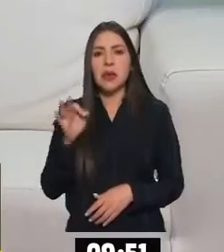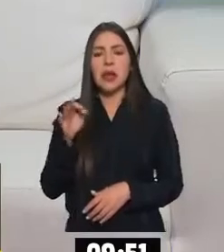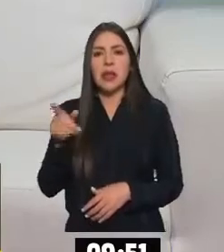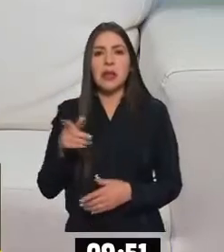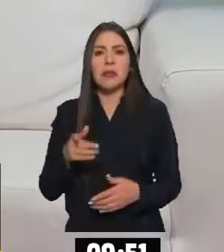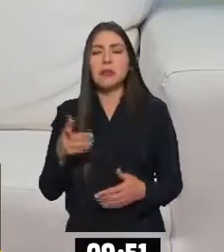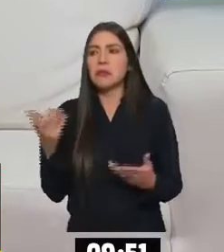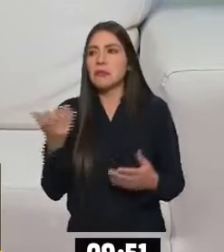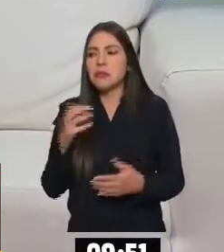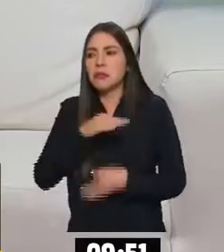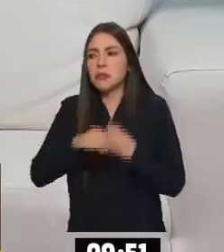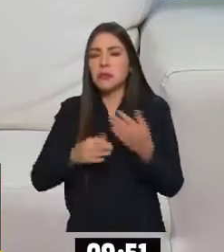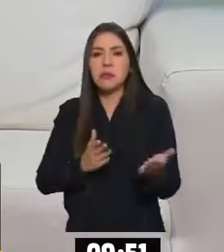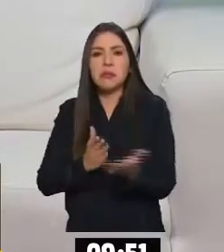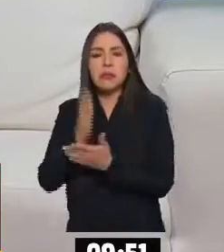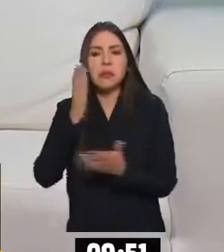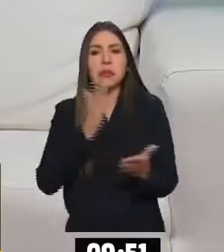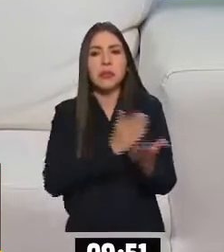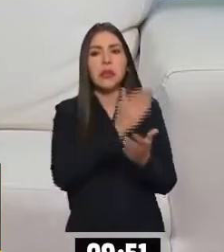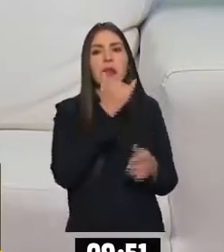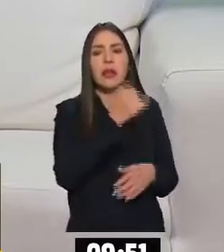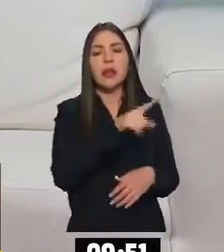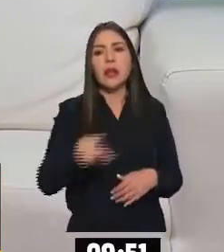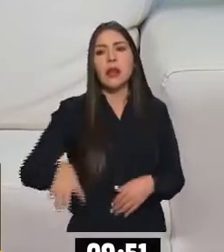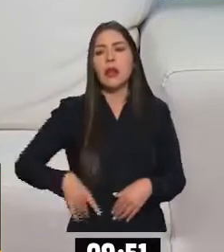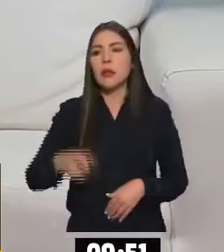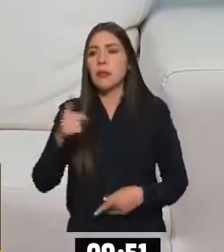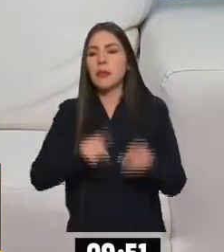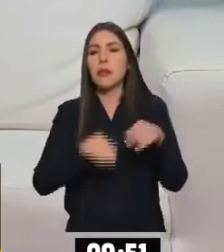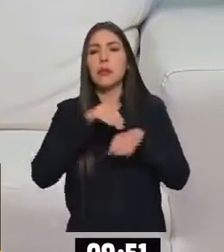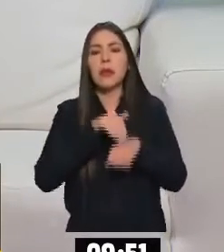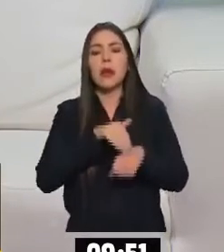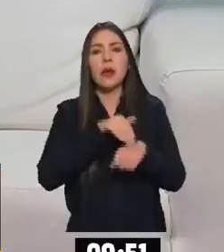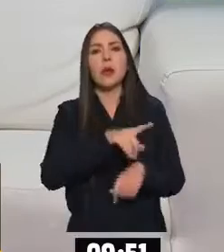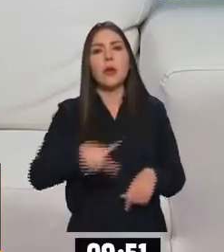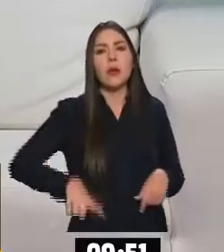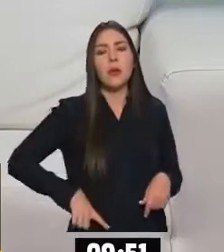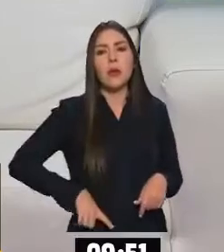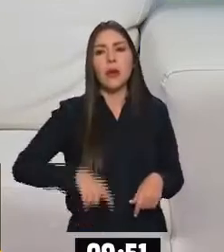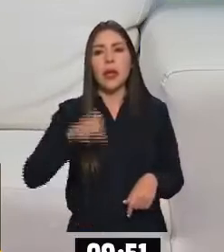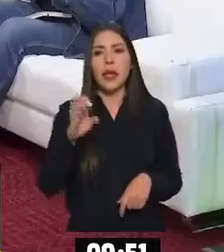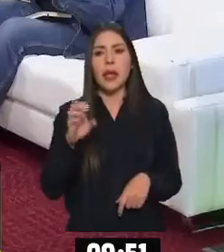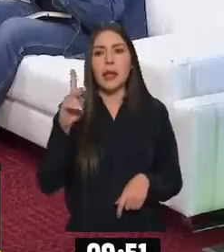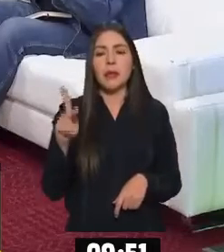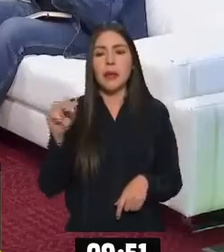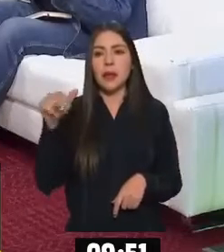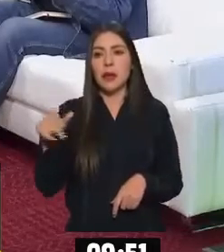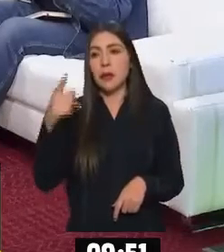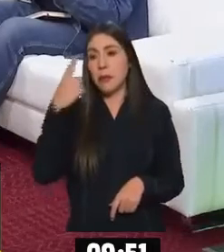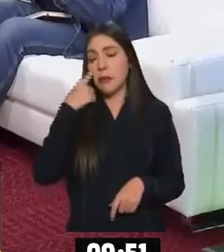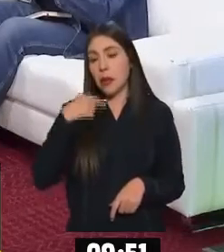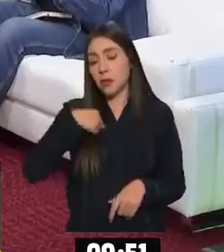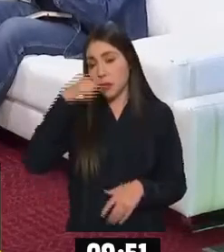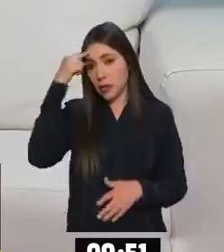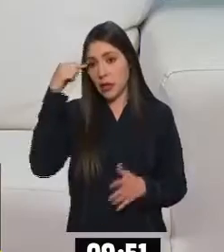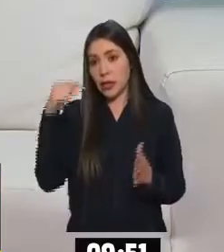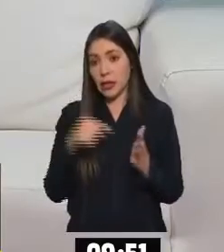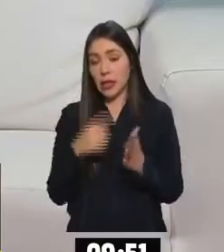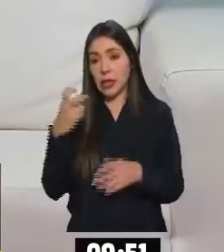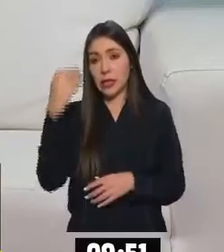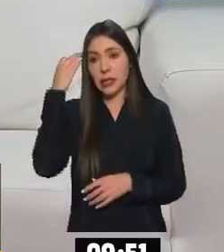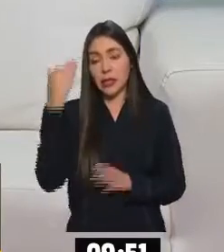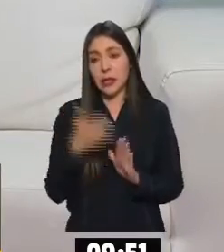Estado mexicano, entonces, bajo el gobierno de Peña Nieto, para mitigar lo que a mí me parece en ese momento y en